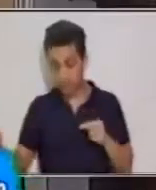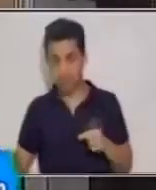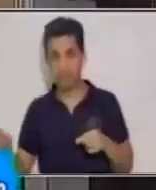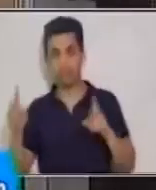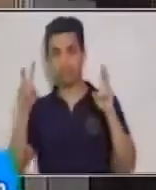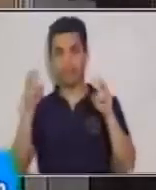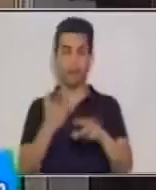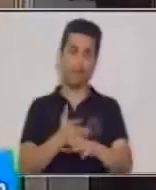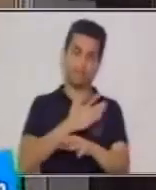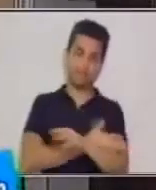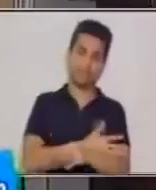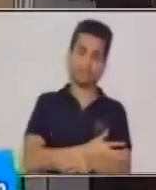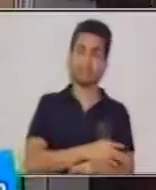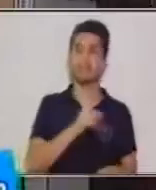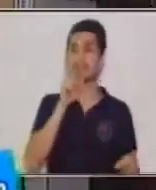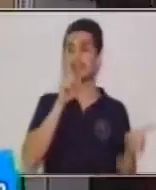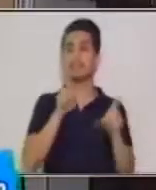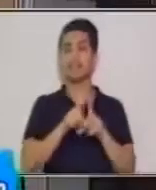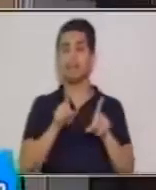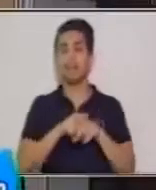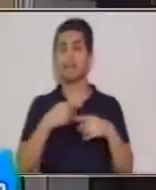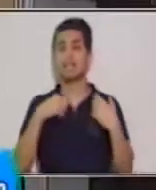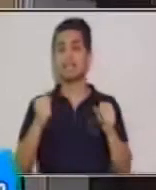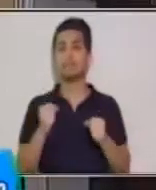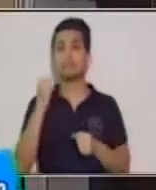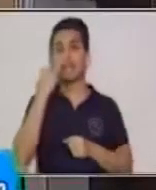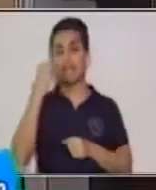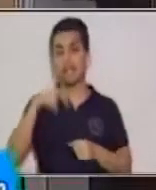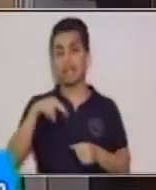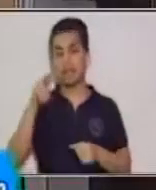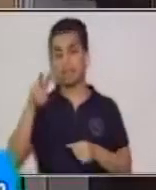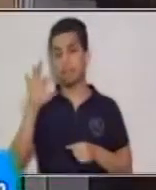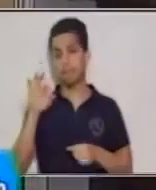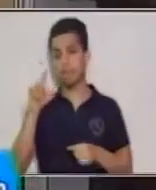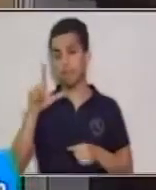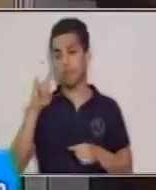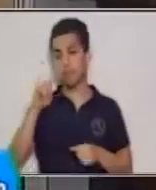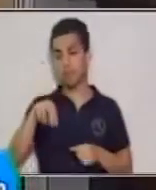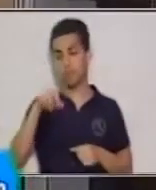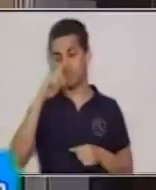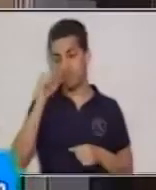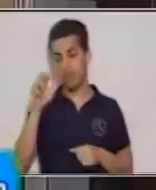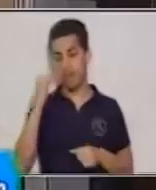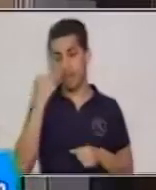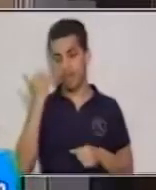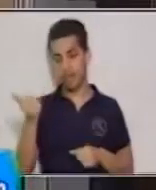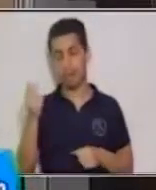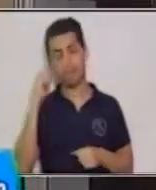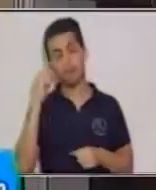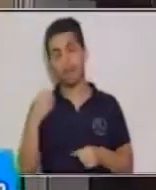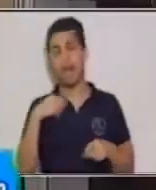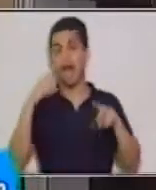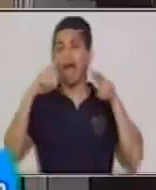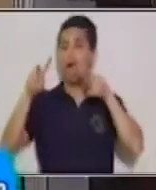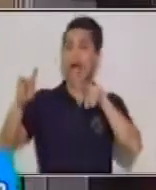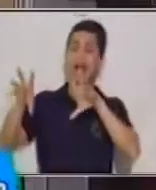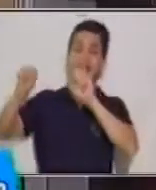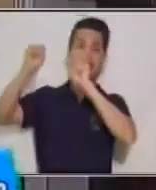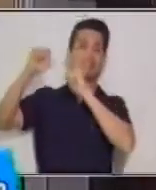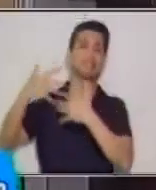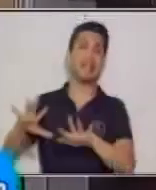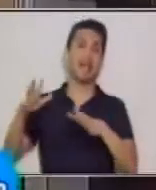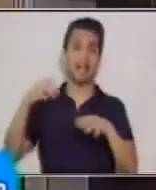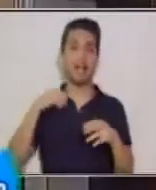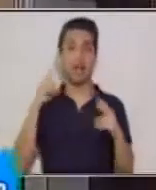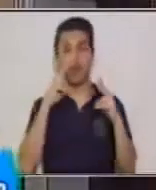anteriores. También lo hicimos de manera involuntaria porque ya reconocemos cada una de esas palabras